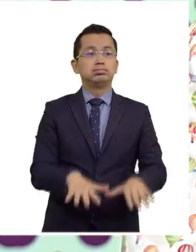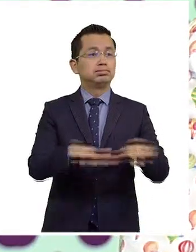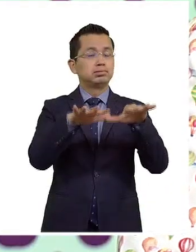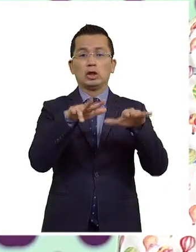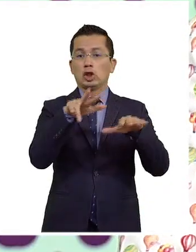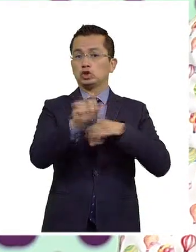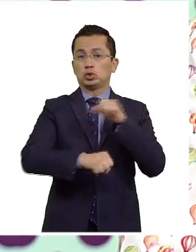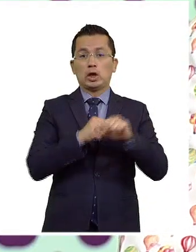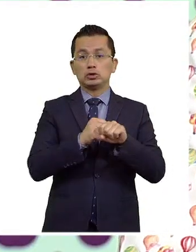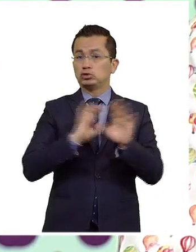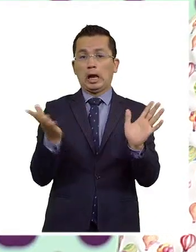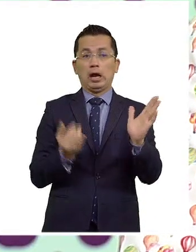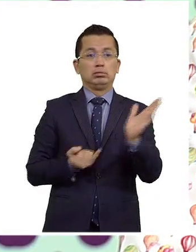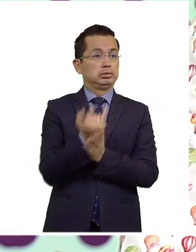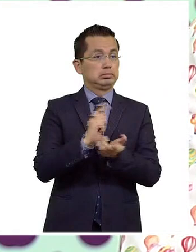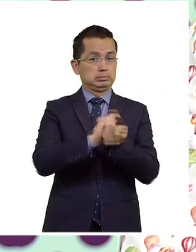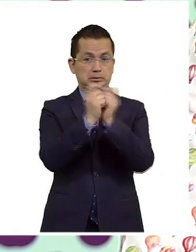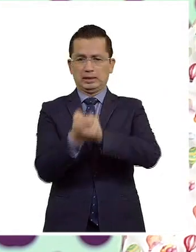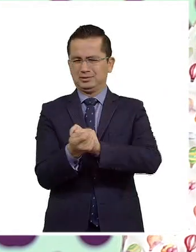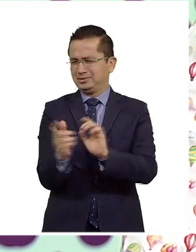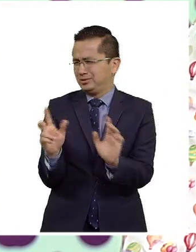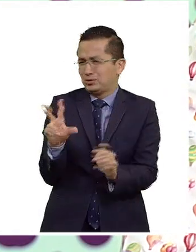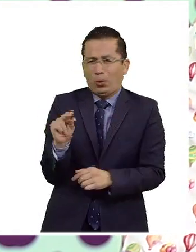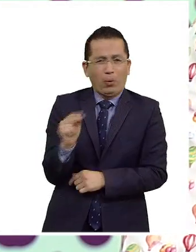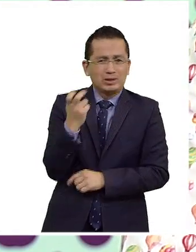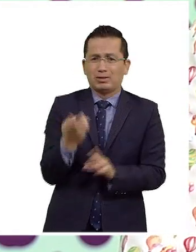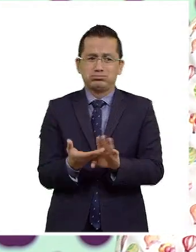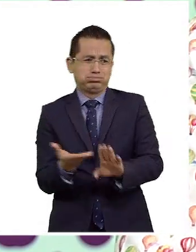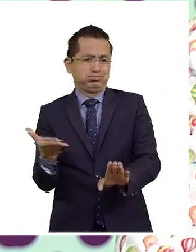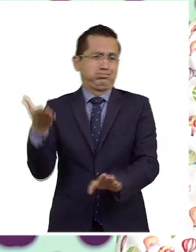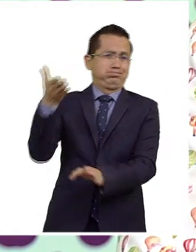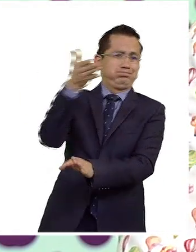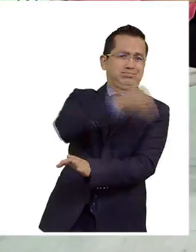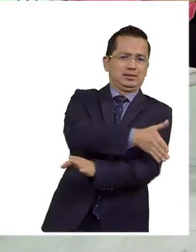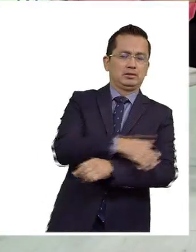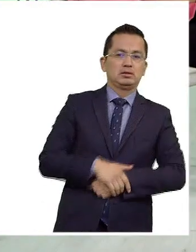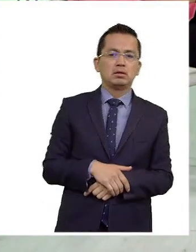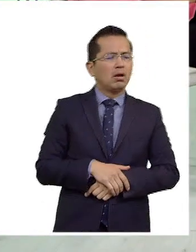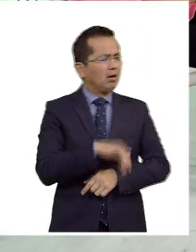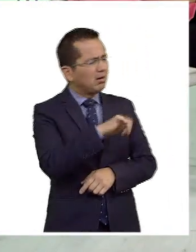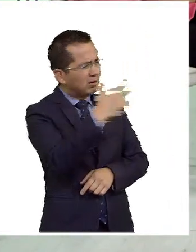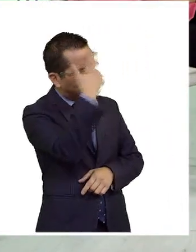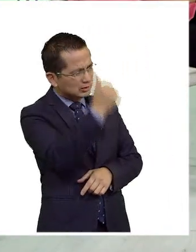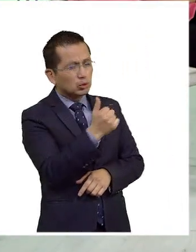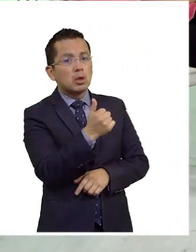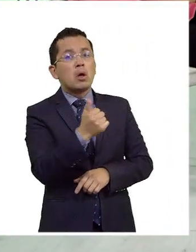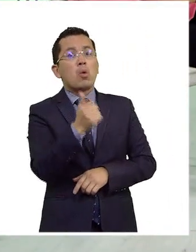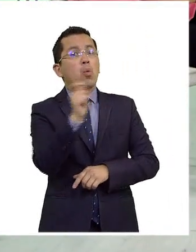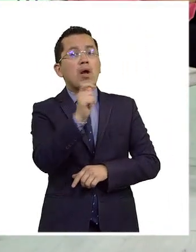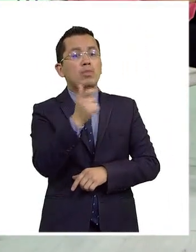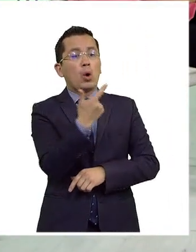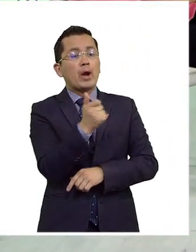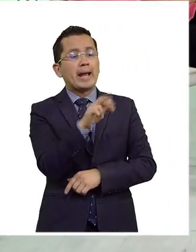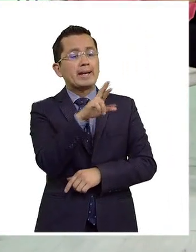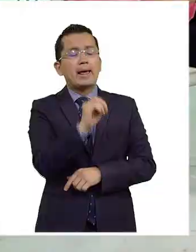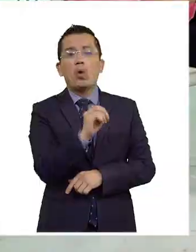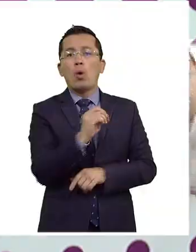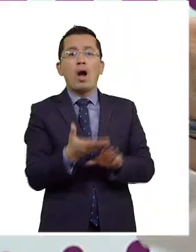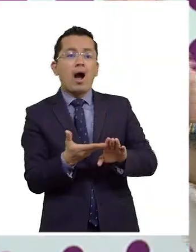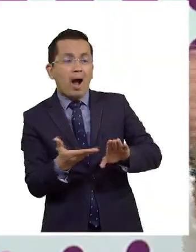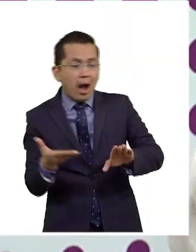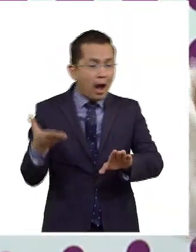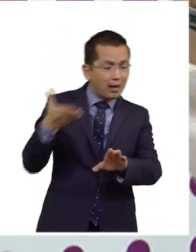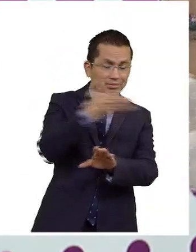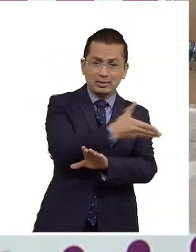una condición que se desarrolla. Pues el género está desde antes de que nazcan los bebés, ¿no? Desde antes de que nazcan ya te están regalando